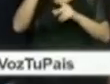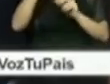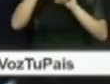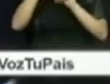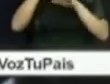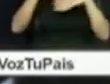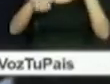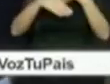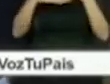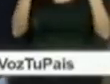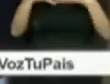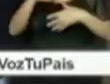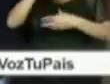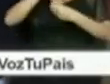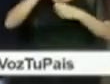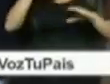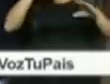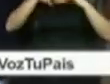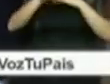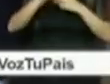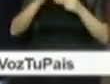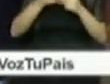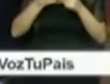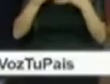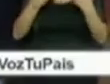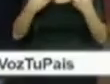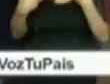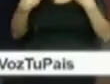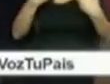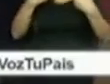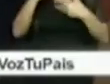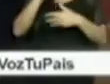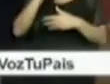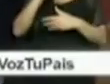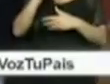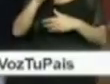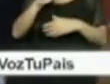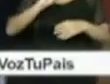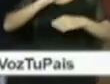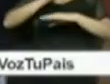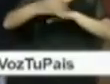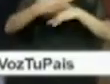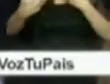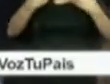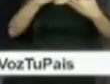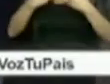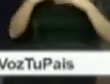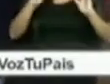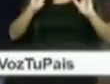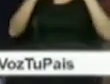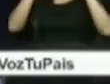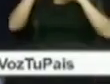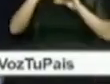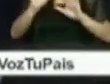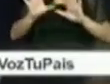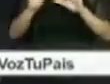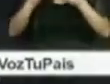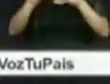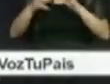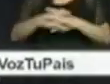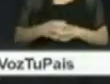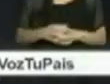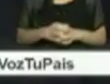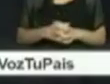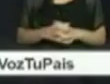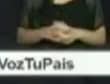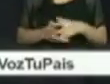realizadores tienen de esta inauguración, primero del Teatro Benjamín Carrión y luego de lo que es el Festival de Artes Vivas 2016.